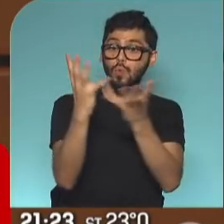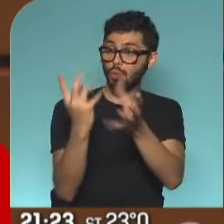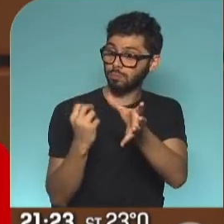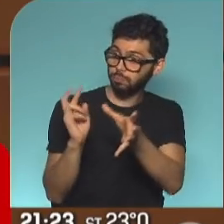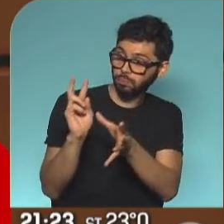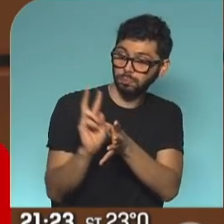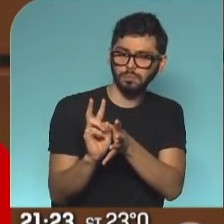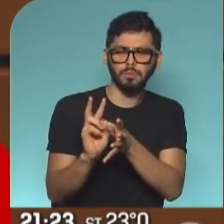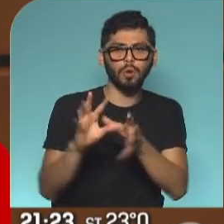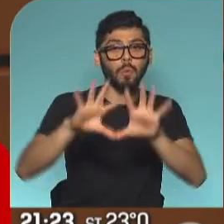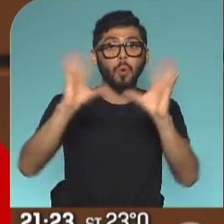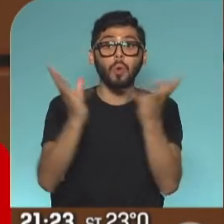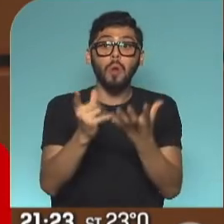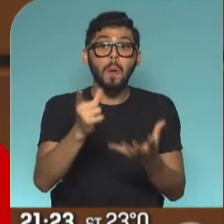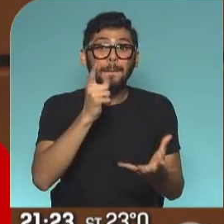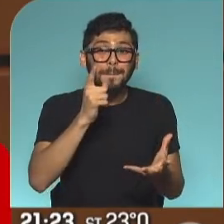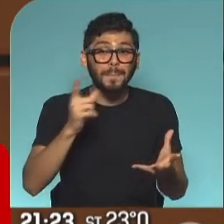que parece vivir en un limbo.